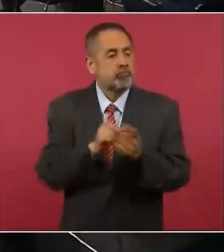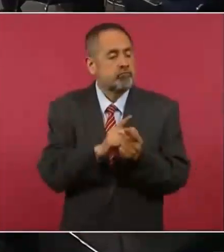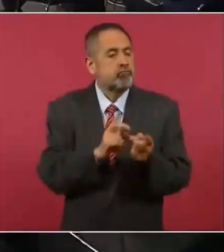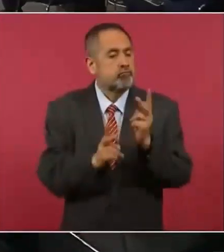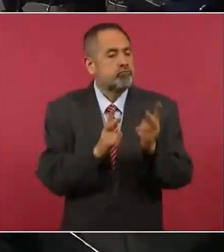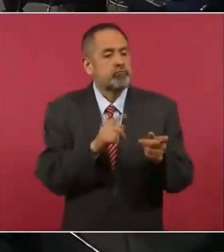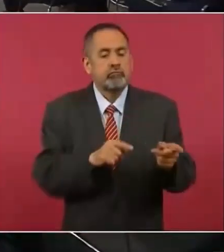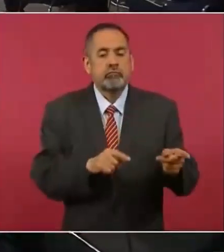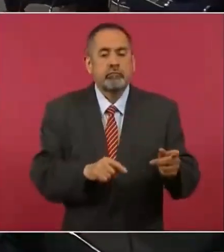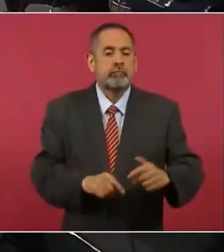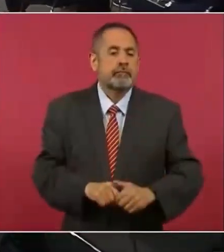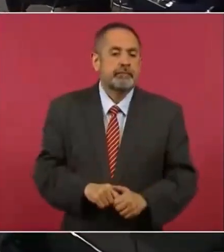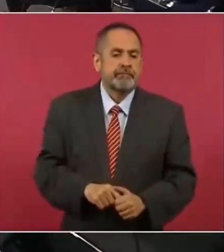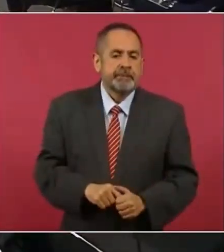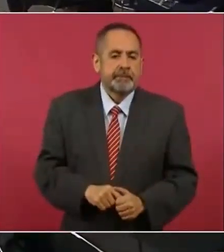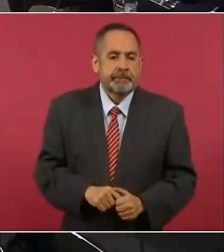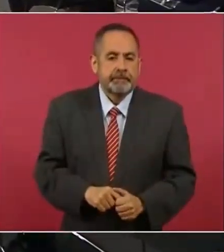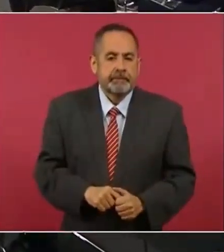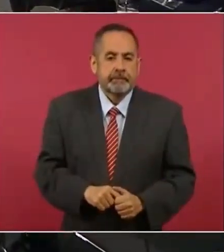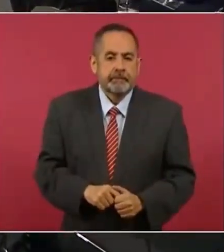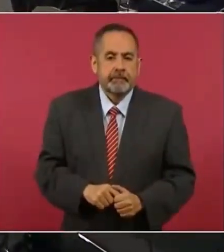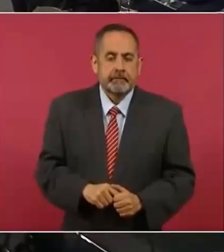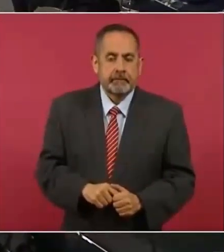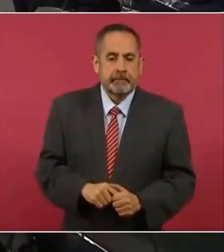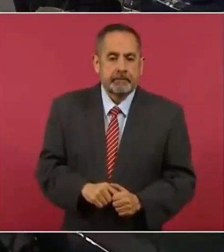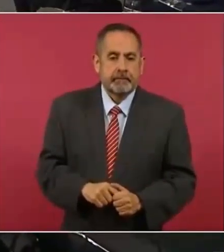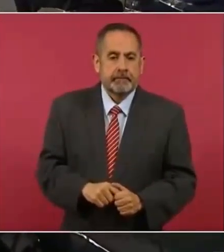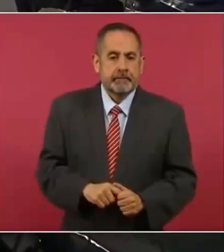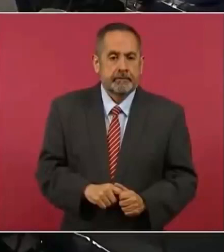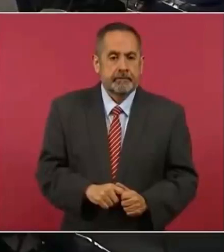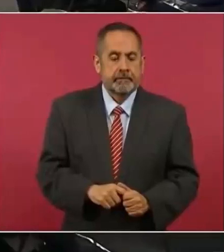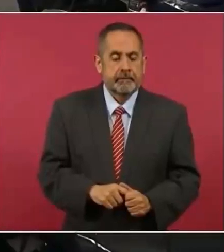y éramos muy amigos.